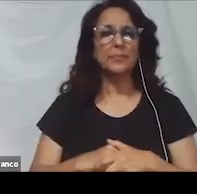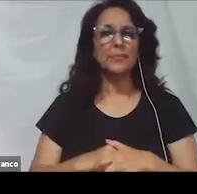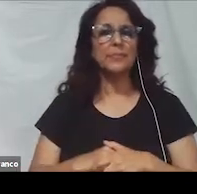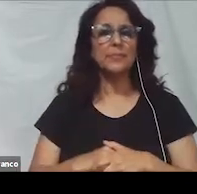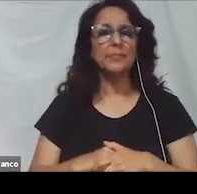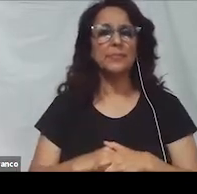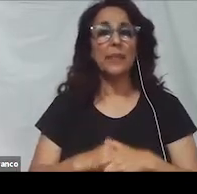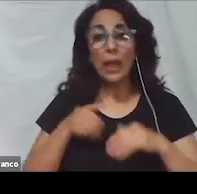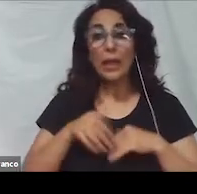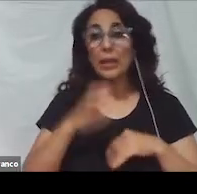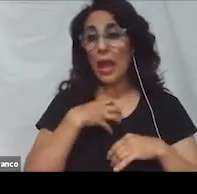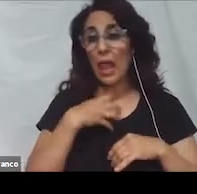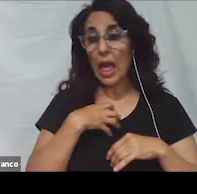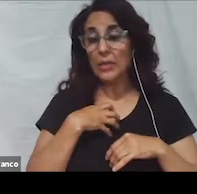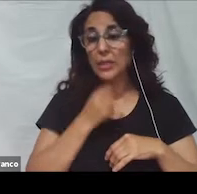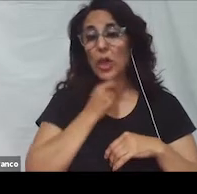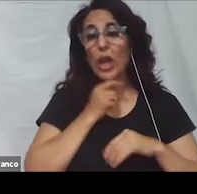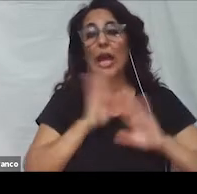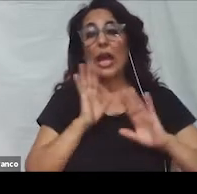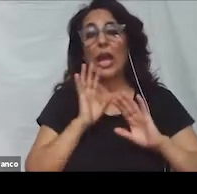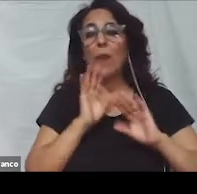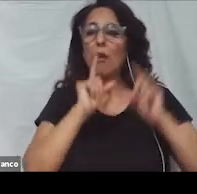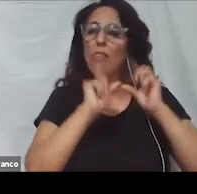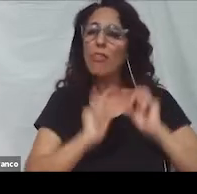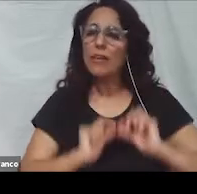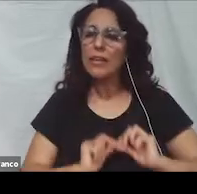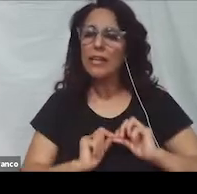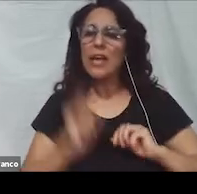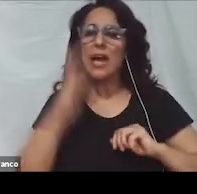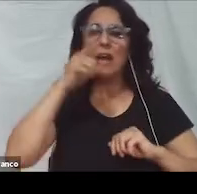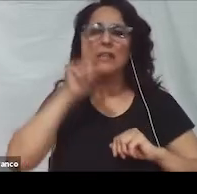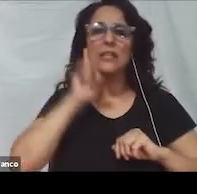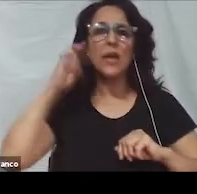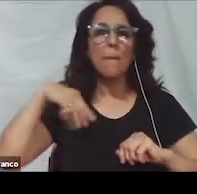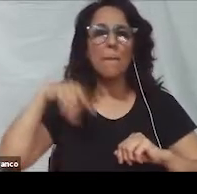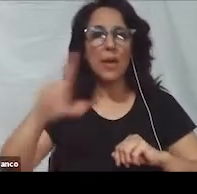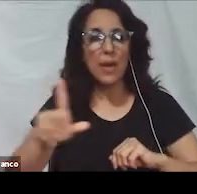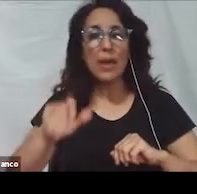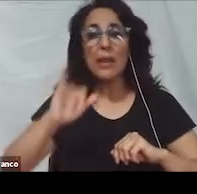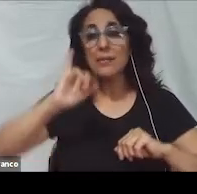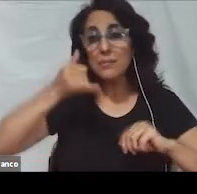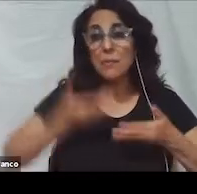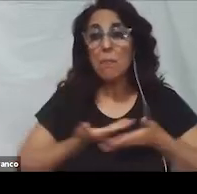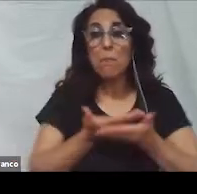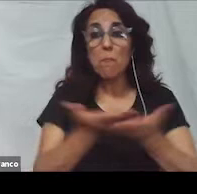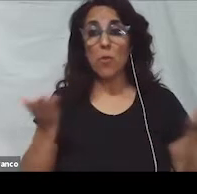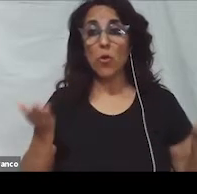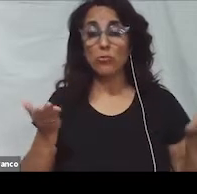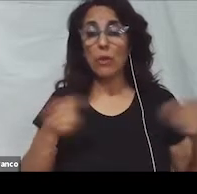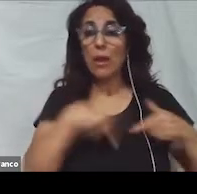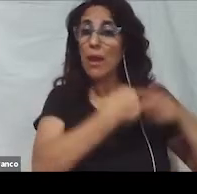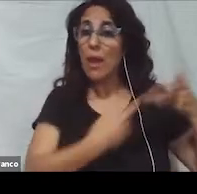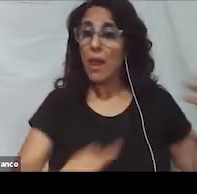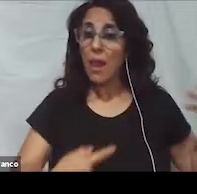Bueno, en esta clase no pretendemos dar una clase súper detallada de HTML, pero sí mostrarles cómo